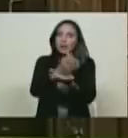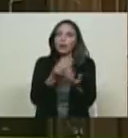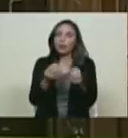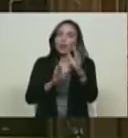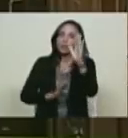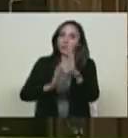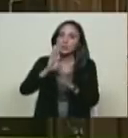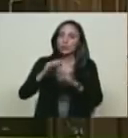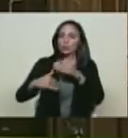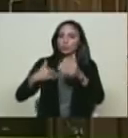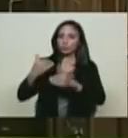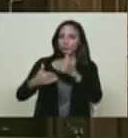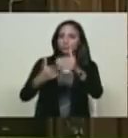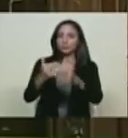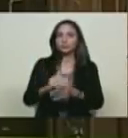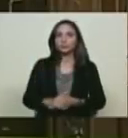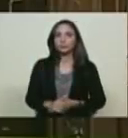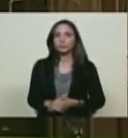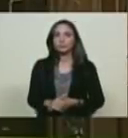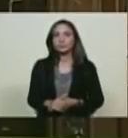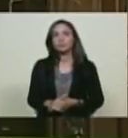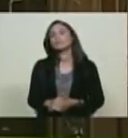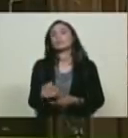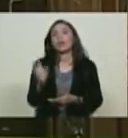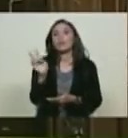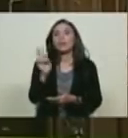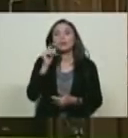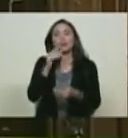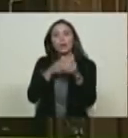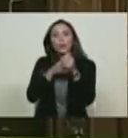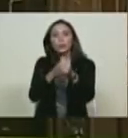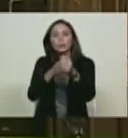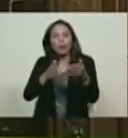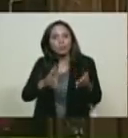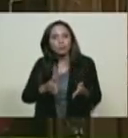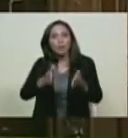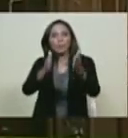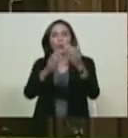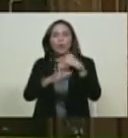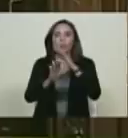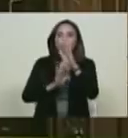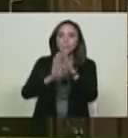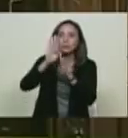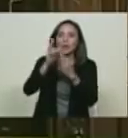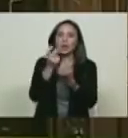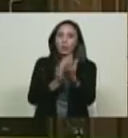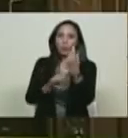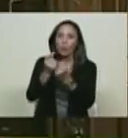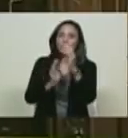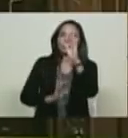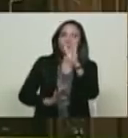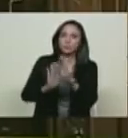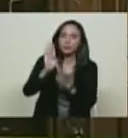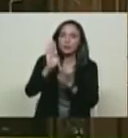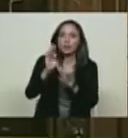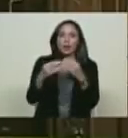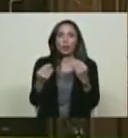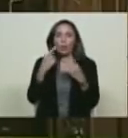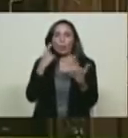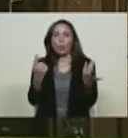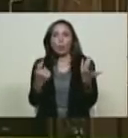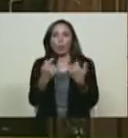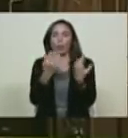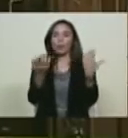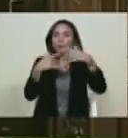desarrollo. Venezuela está tomando su camino hacia el desarrollo económico, hacia el fortalecimiento de